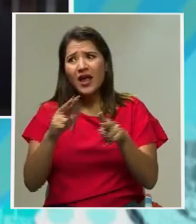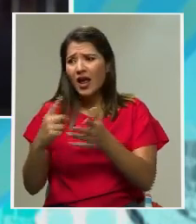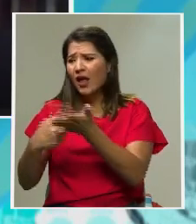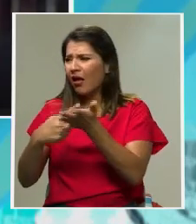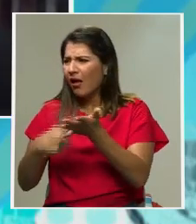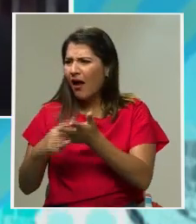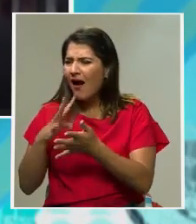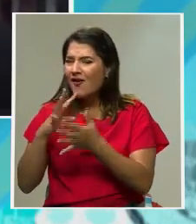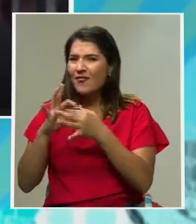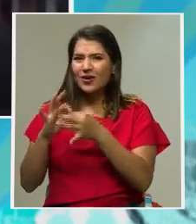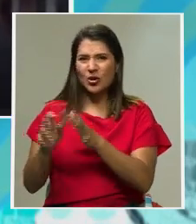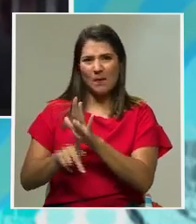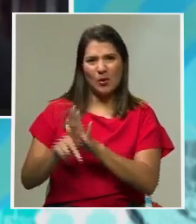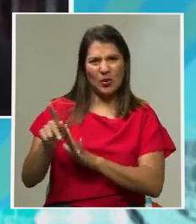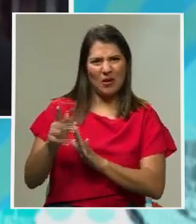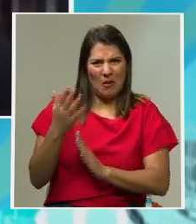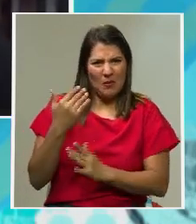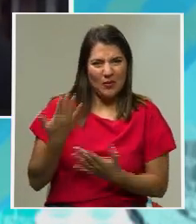Sí,